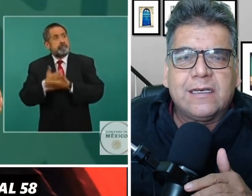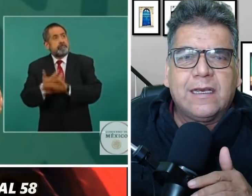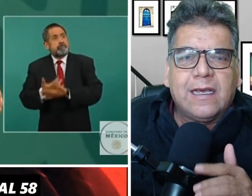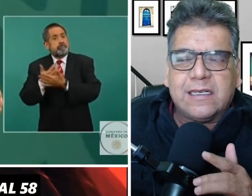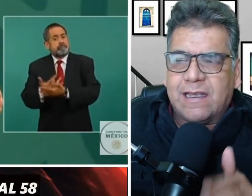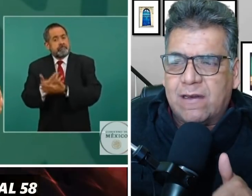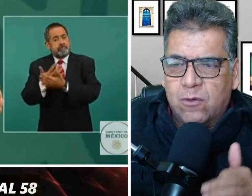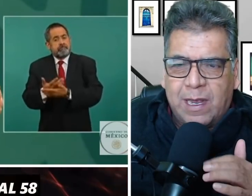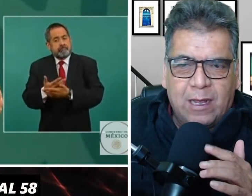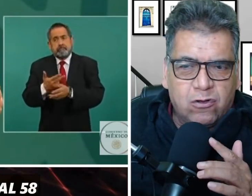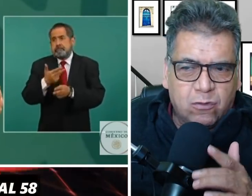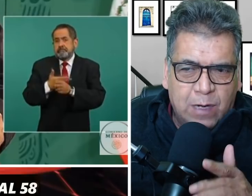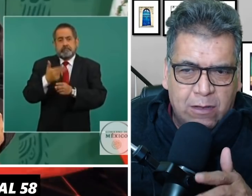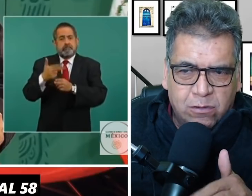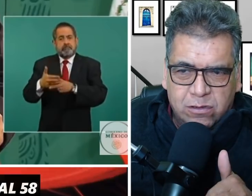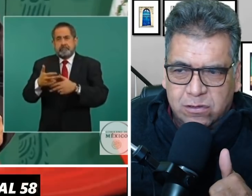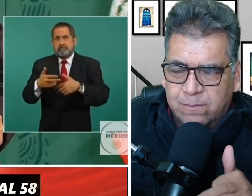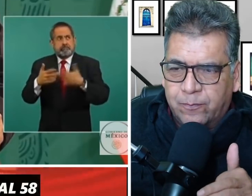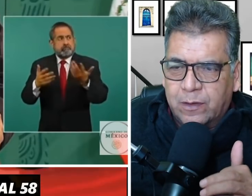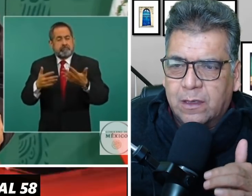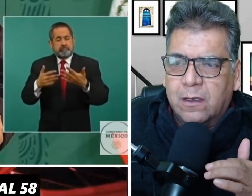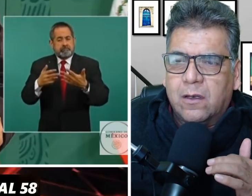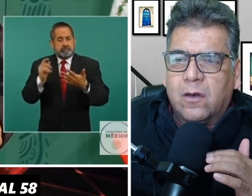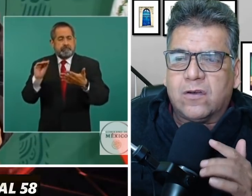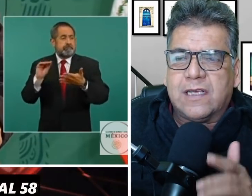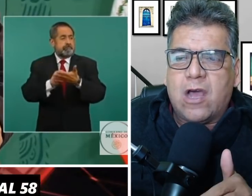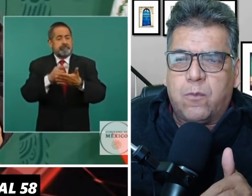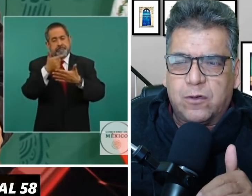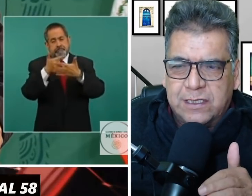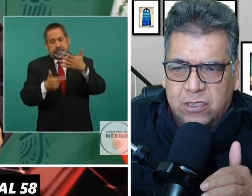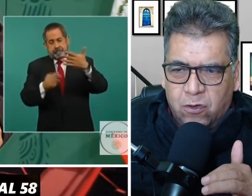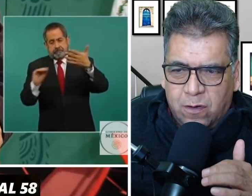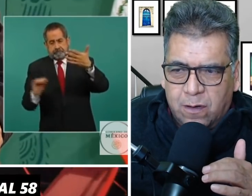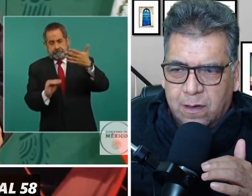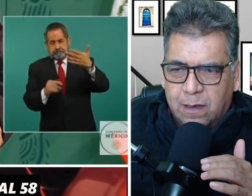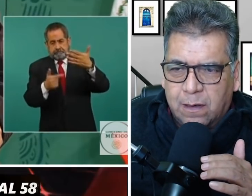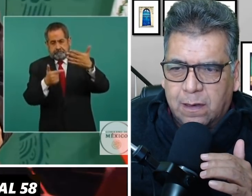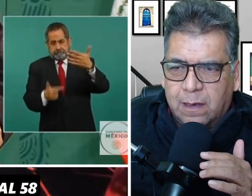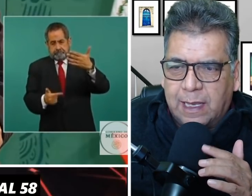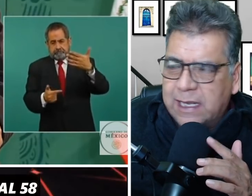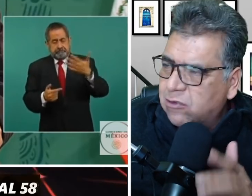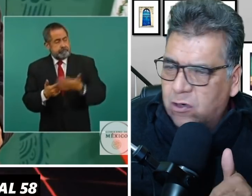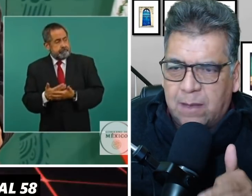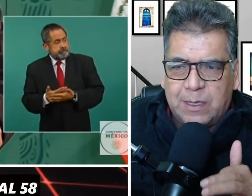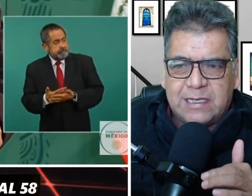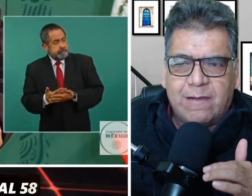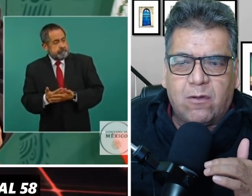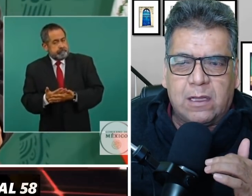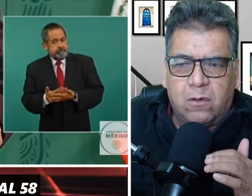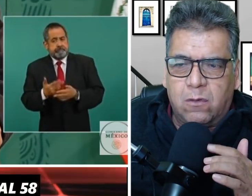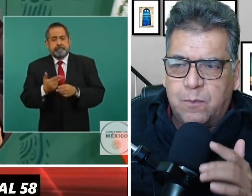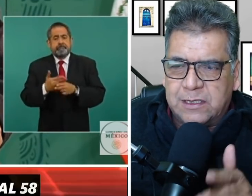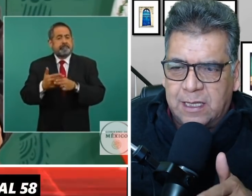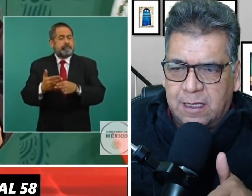amigas, estaban muy mal acostumbrados los de la oposición, que eso es lo que pasaba